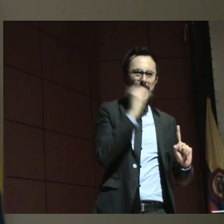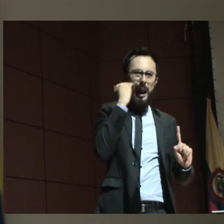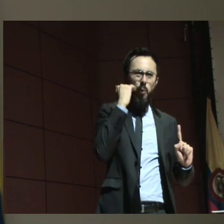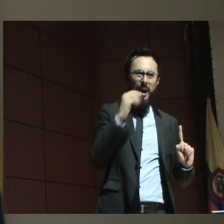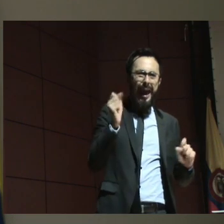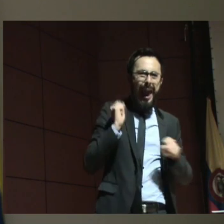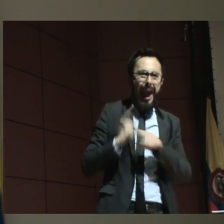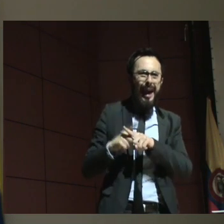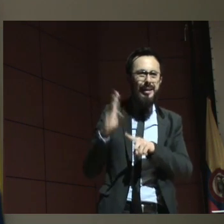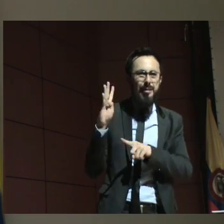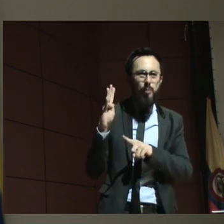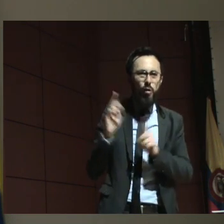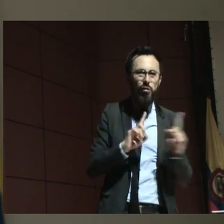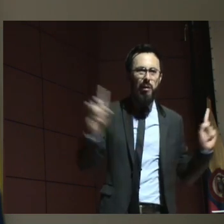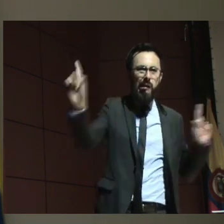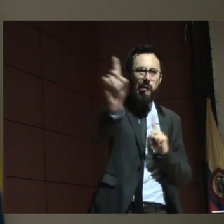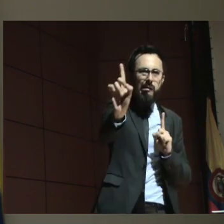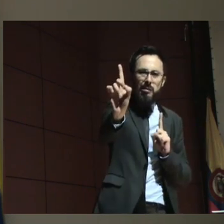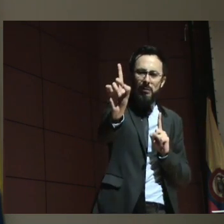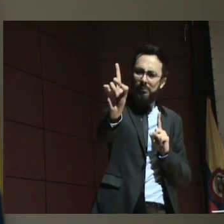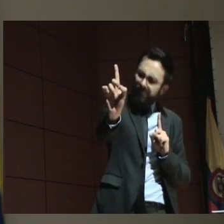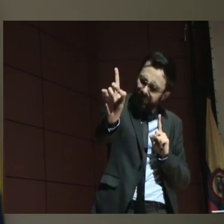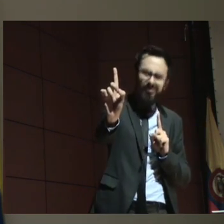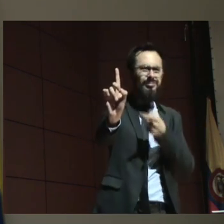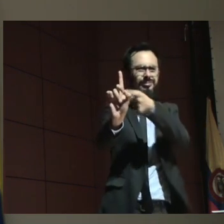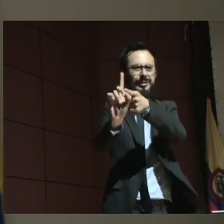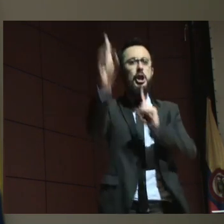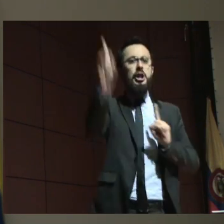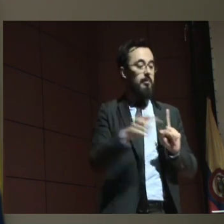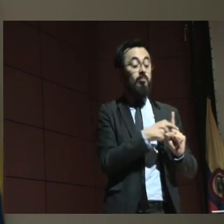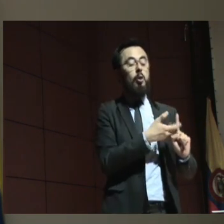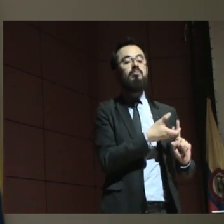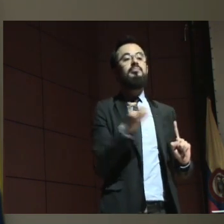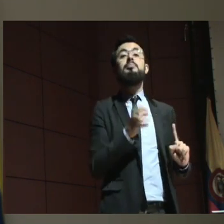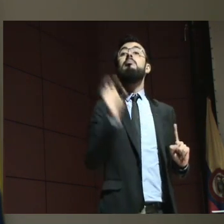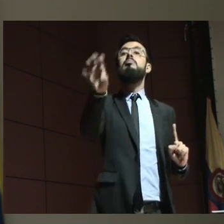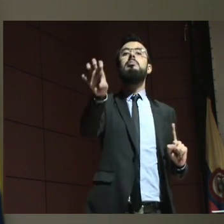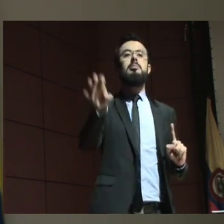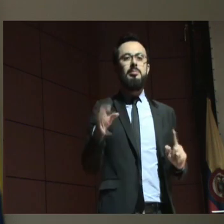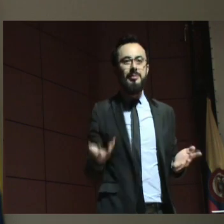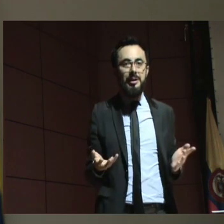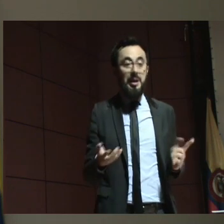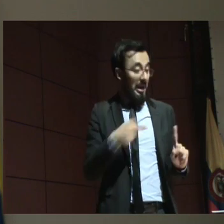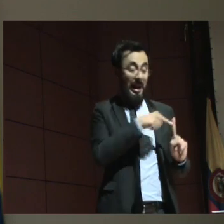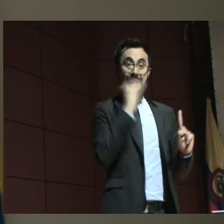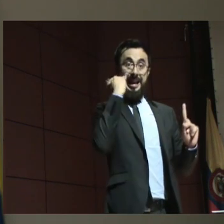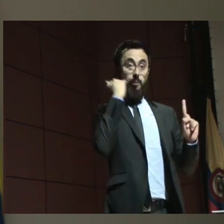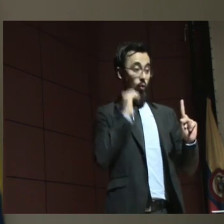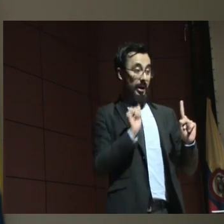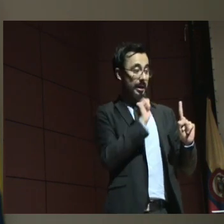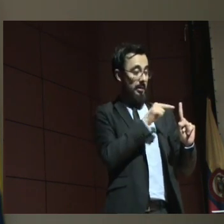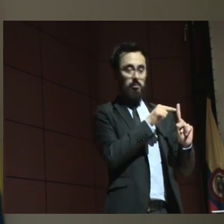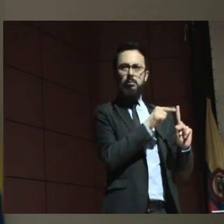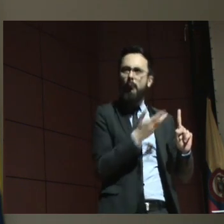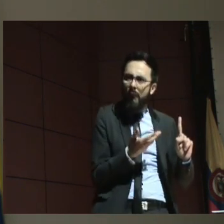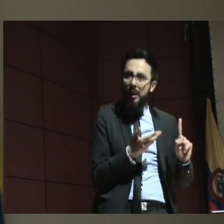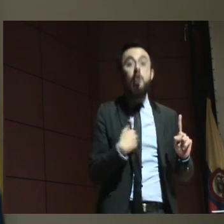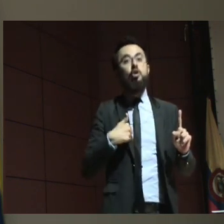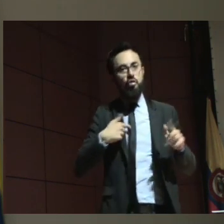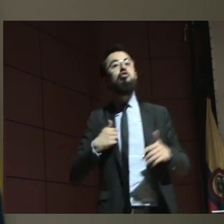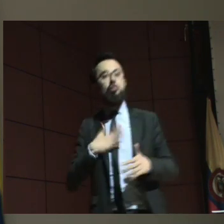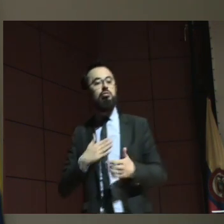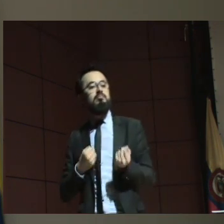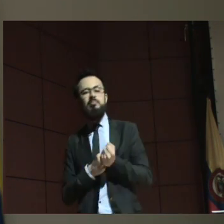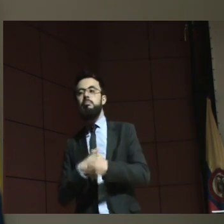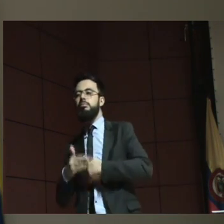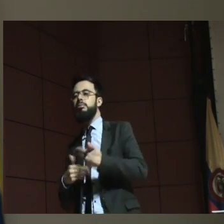es la tutela que llega a la Corte Constitucional, porque nunca tuvieron en cuenta la voz de esa mujer con discapacidad, ni la de su madre, ni la de nadie. El